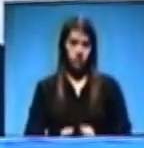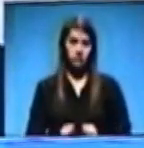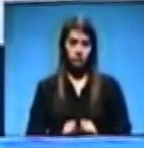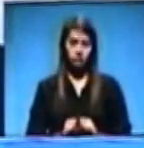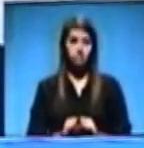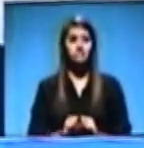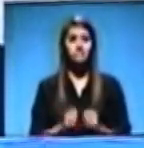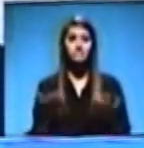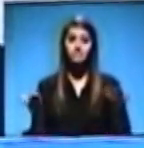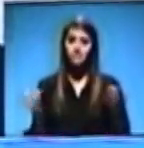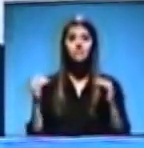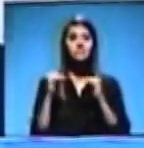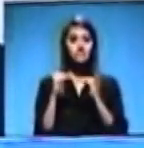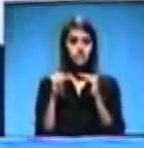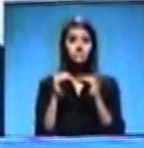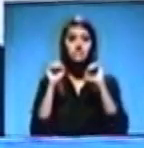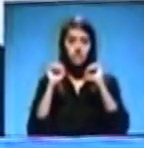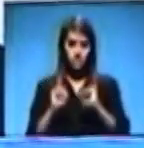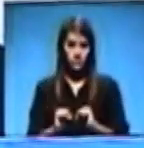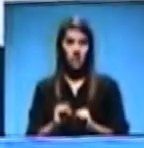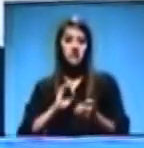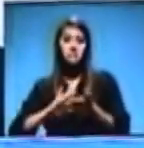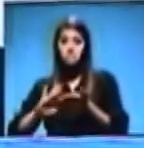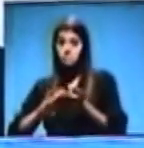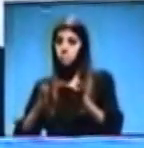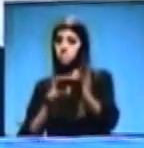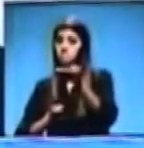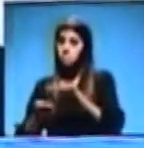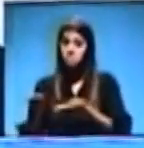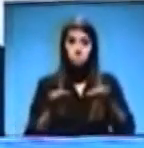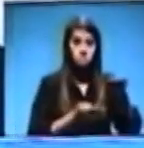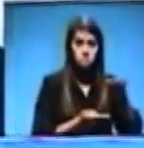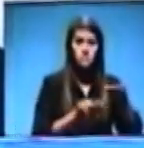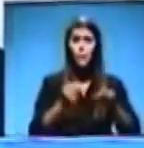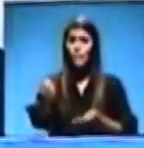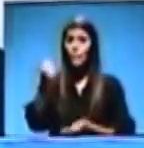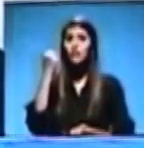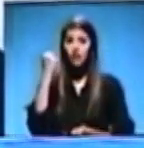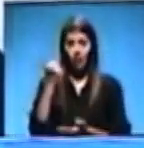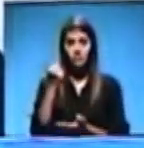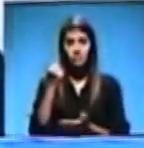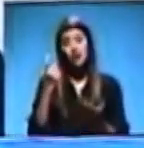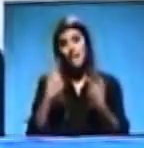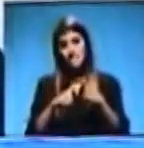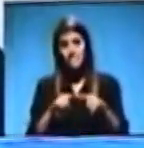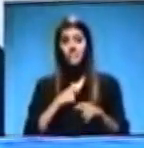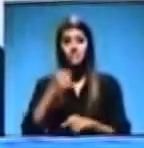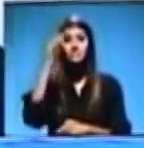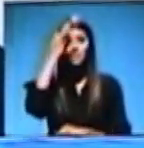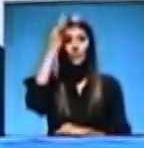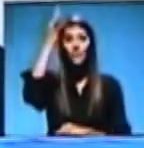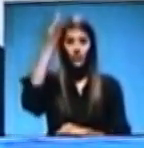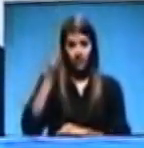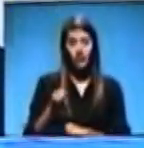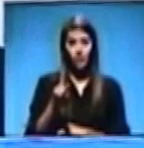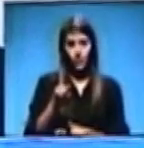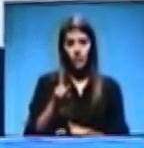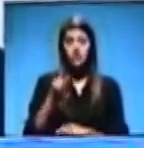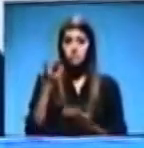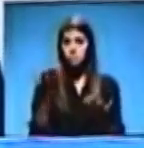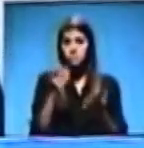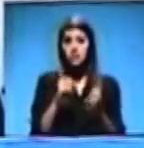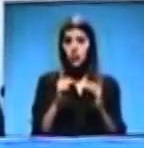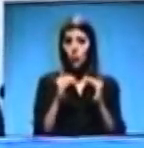y pueden tener un mercado interesante, digamos, ¿no? Pero también yo creo que es parte de los productos